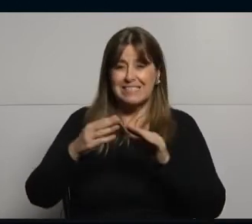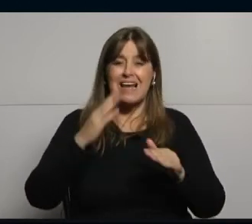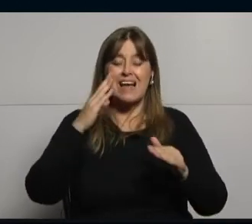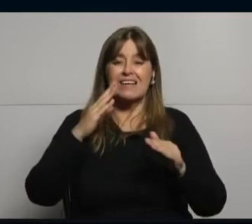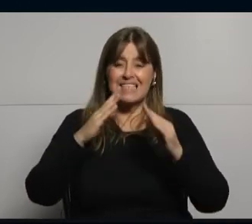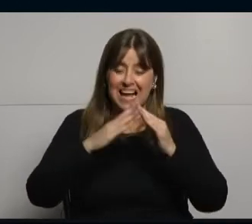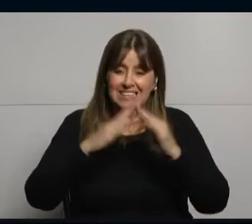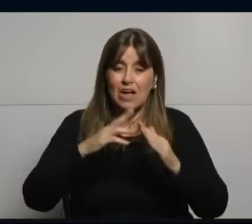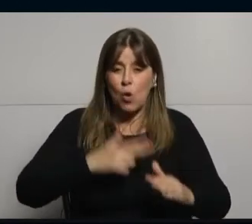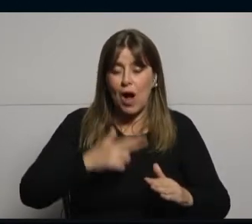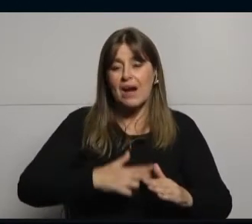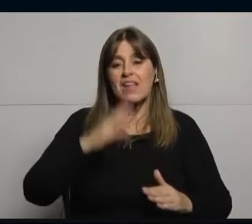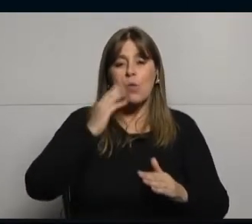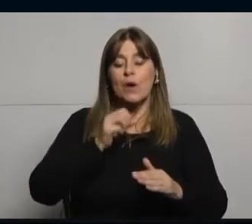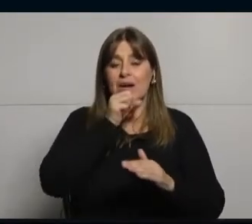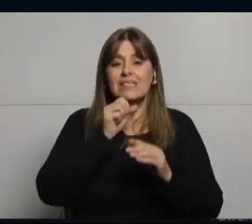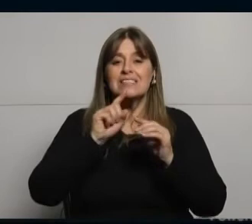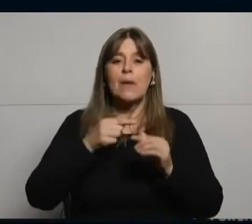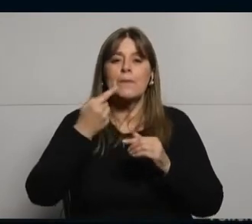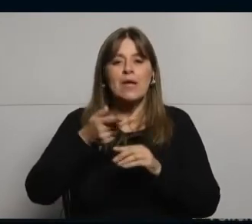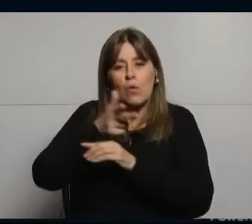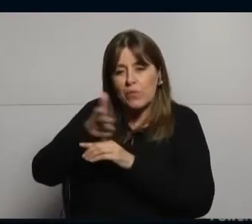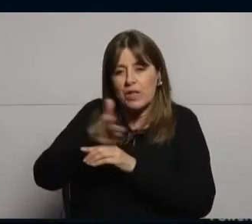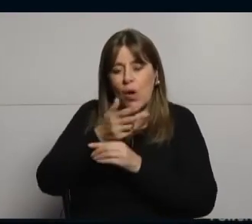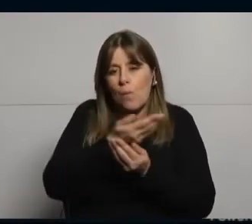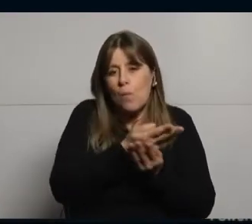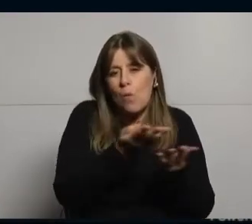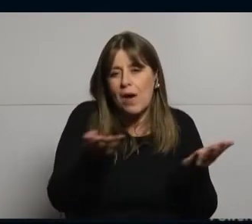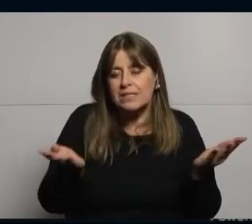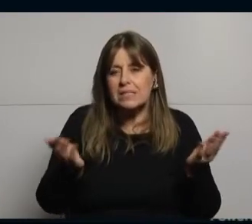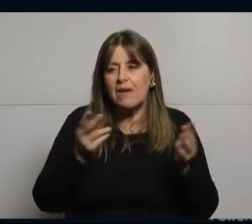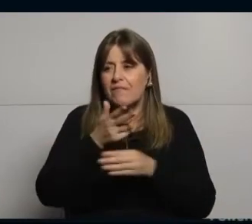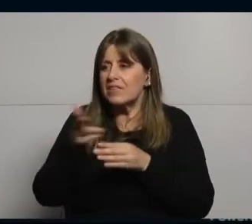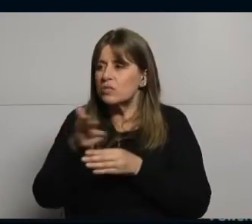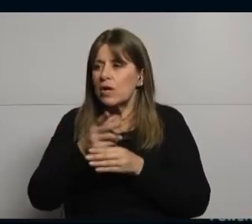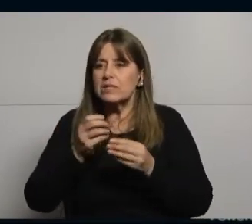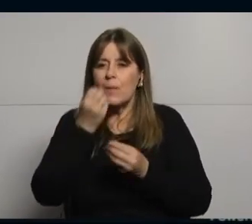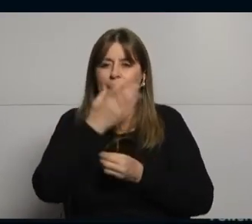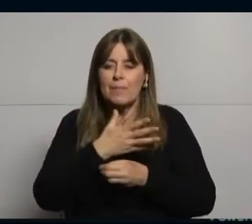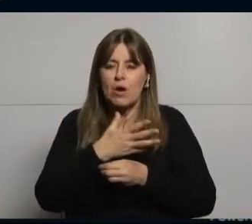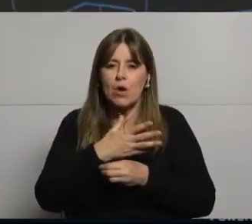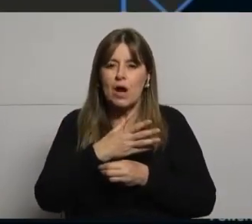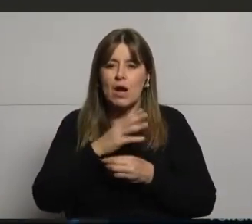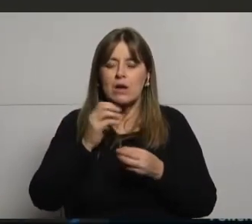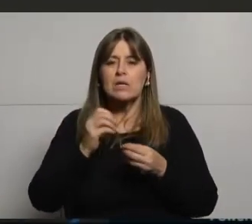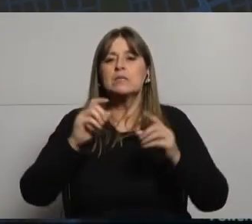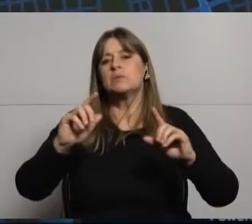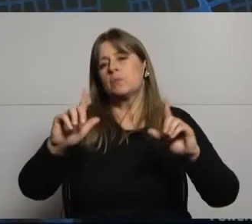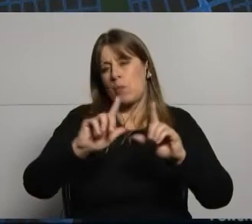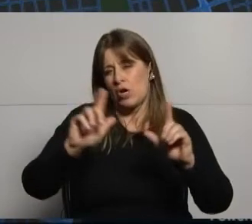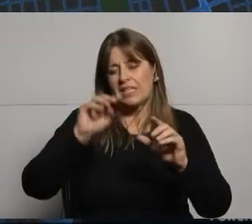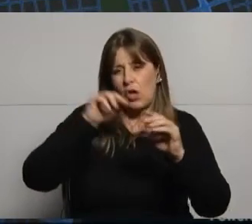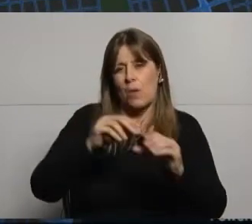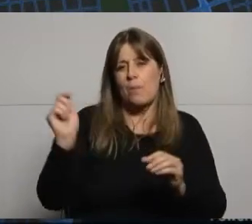hay es un video que muestra una visualización para mejorar el monitor público con